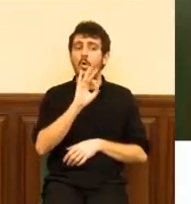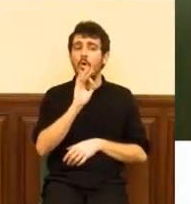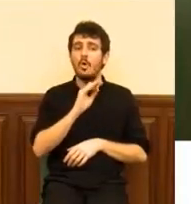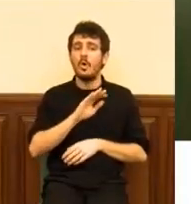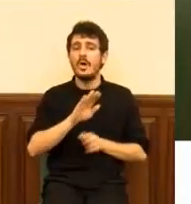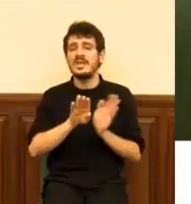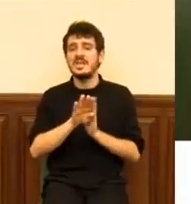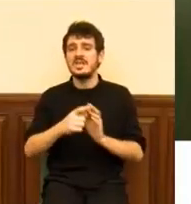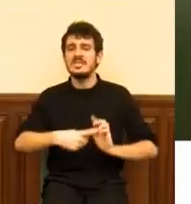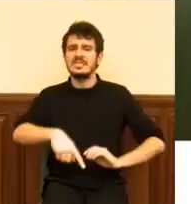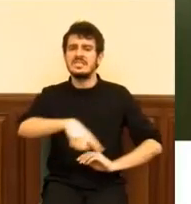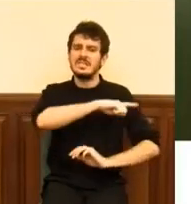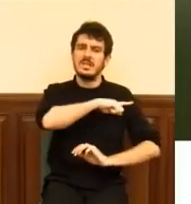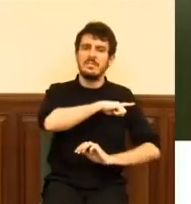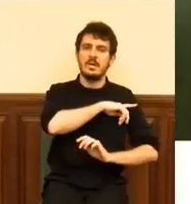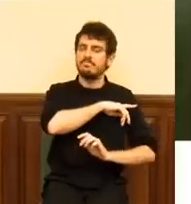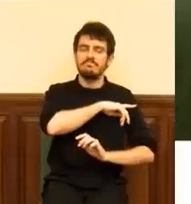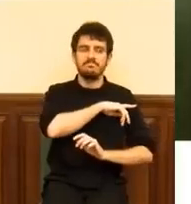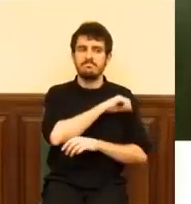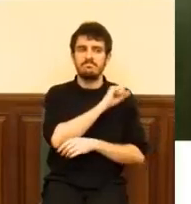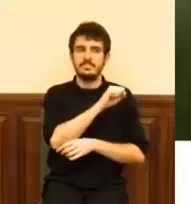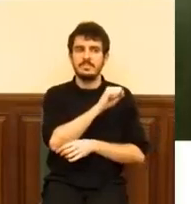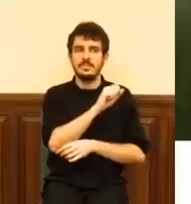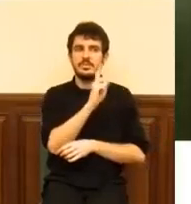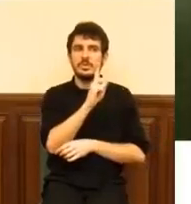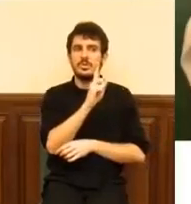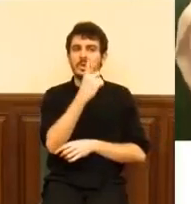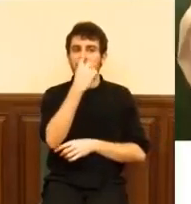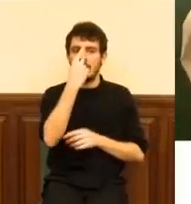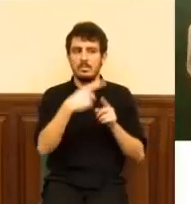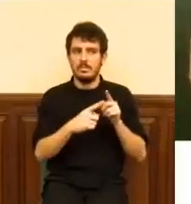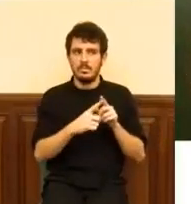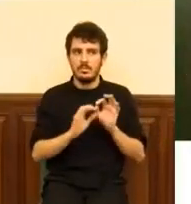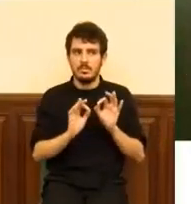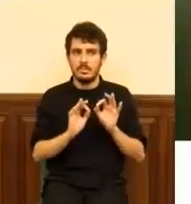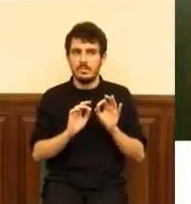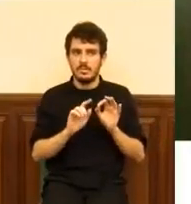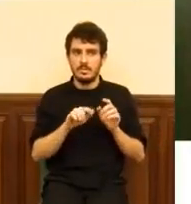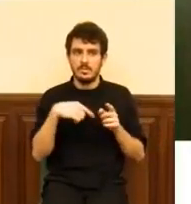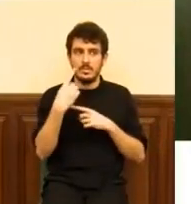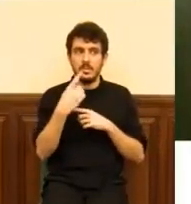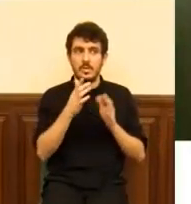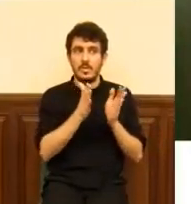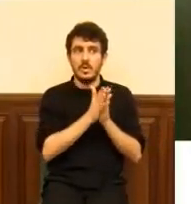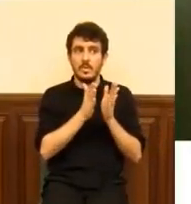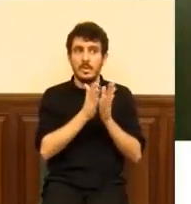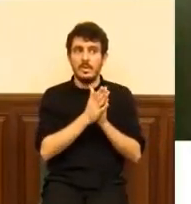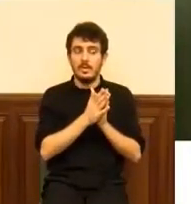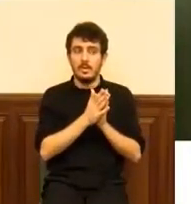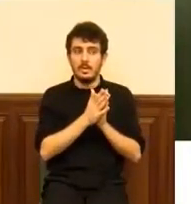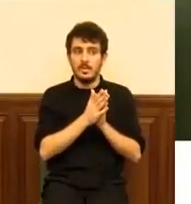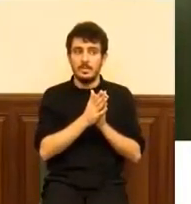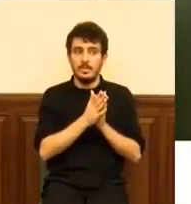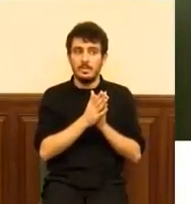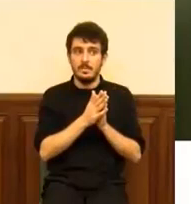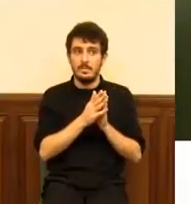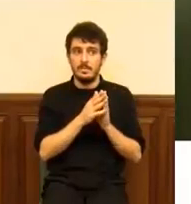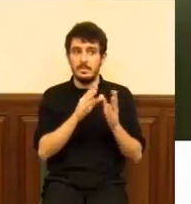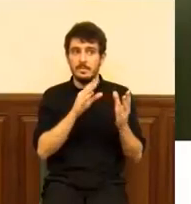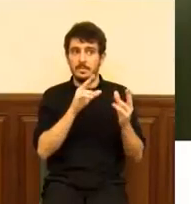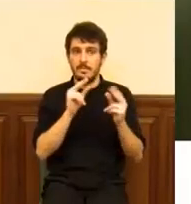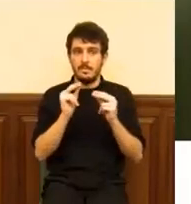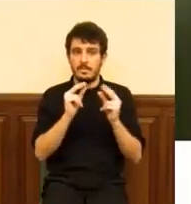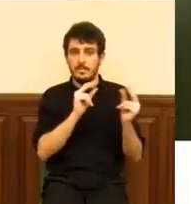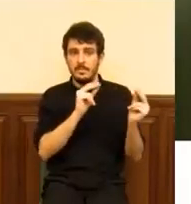derecha que los apoya. Solo un apunte, seguro que el resto de compañeros seguro que van a comentar